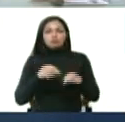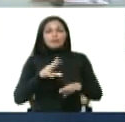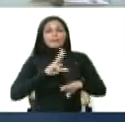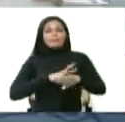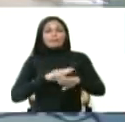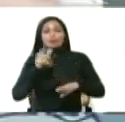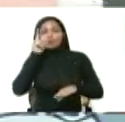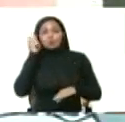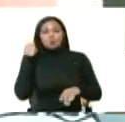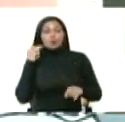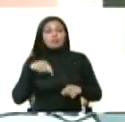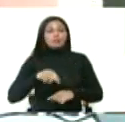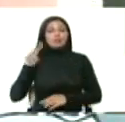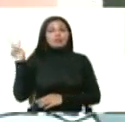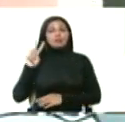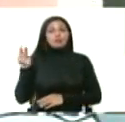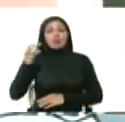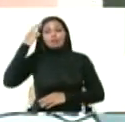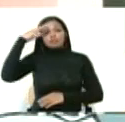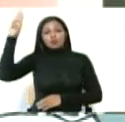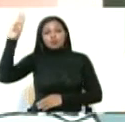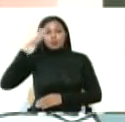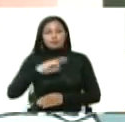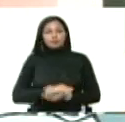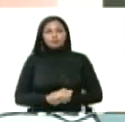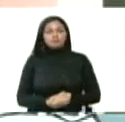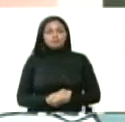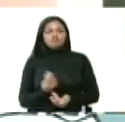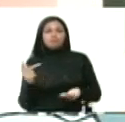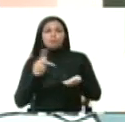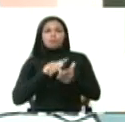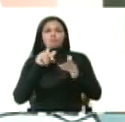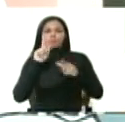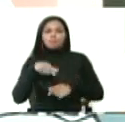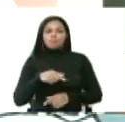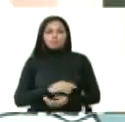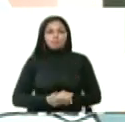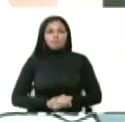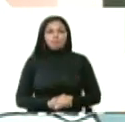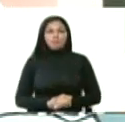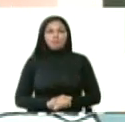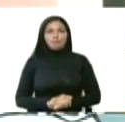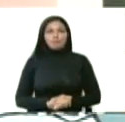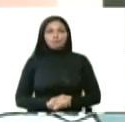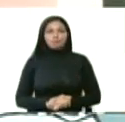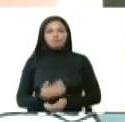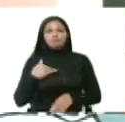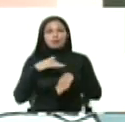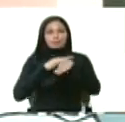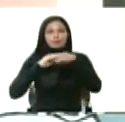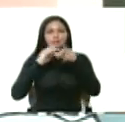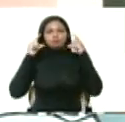médicos y médicas de Venezuela, de Cuba, presentes, con su permiso,